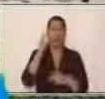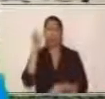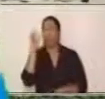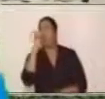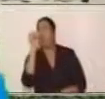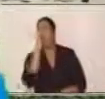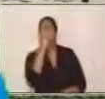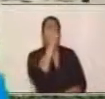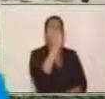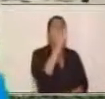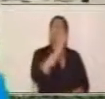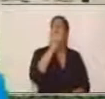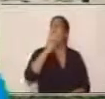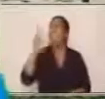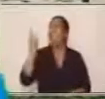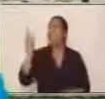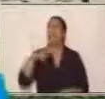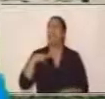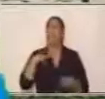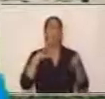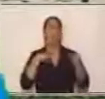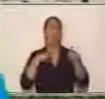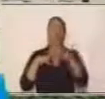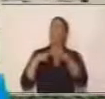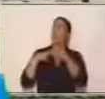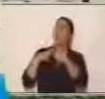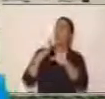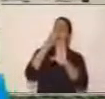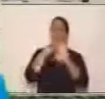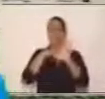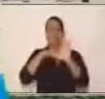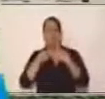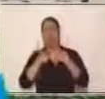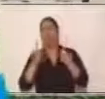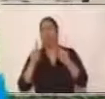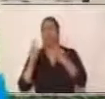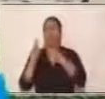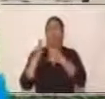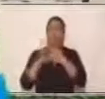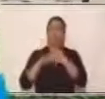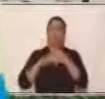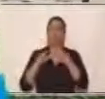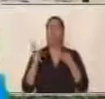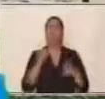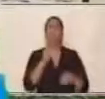donde podemos apreciar los distintos tipos de ángulos.